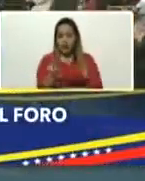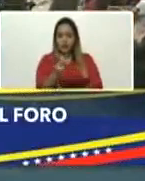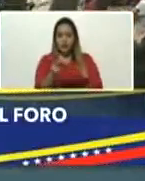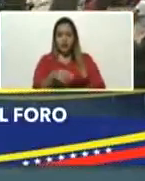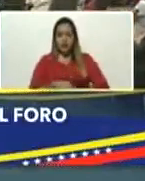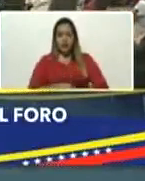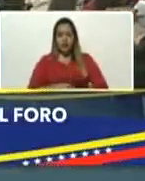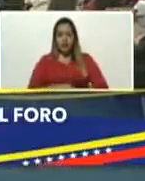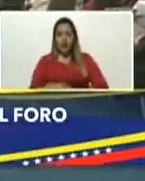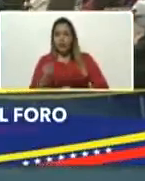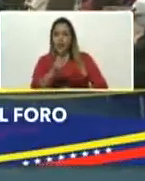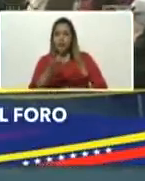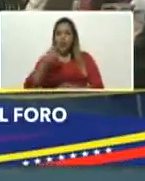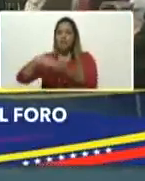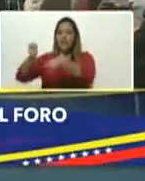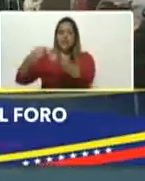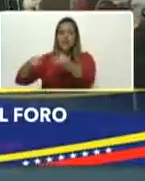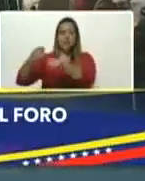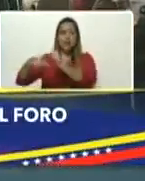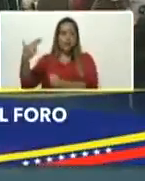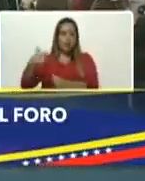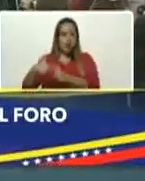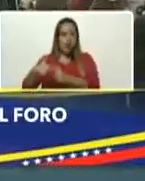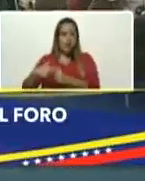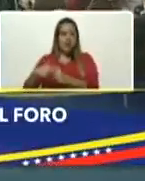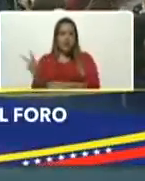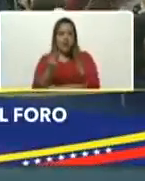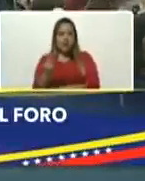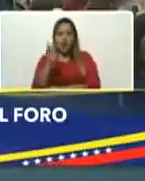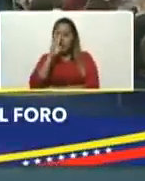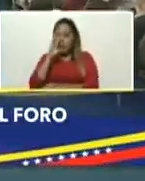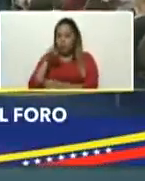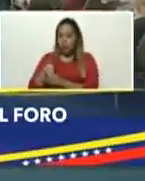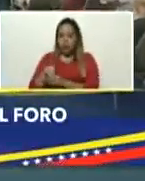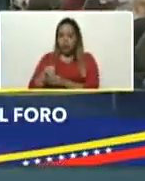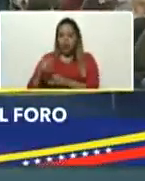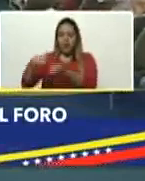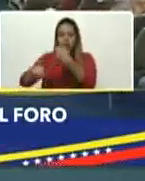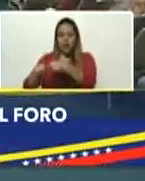de la Venezuela rentista, de la Venezuela colonia petrolera de los gringos.